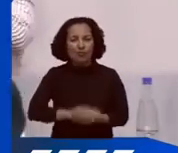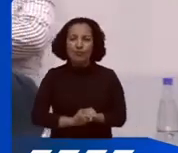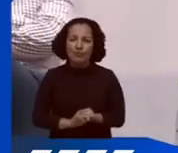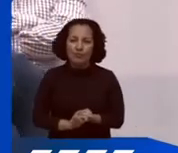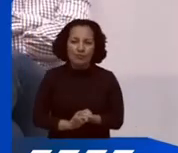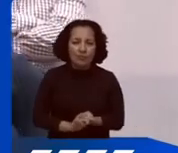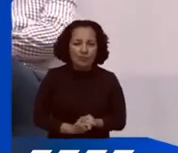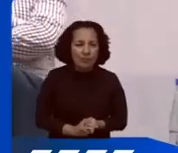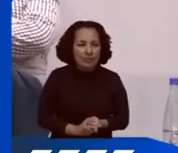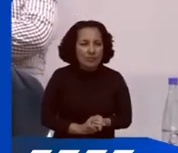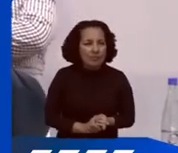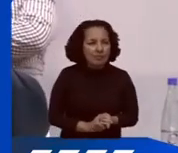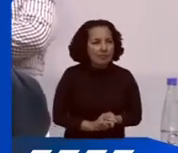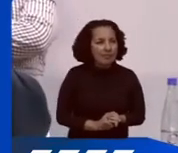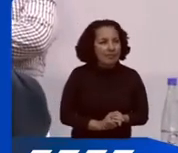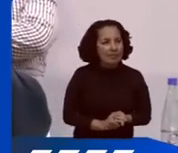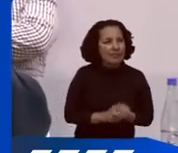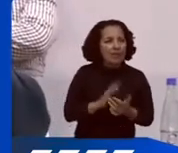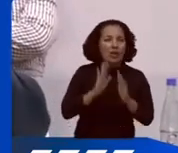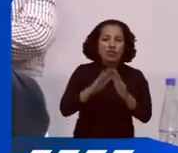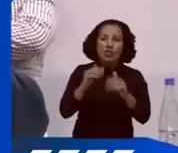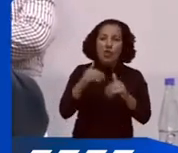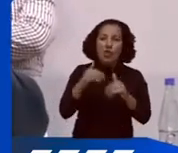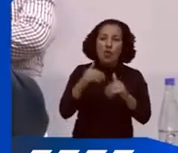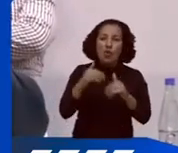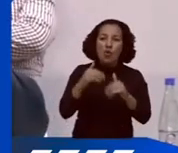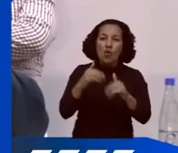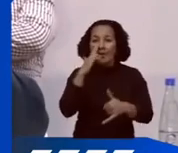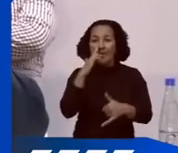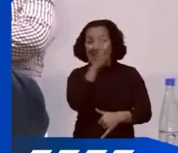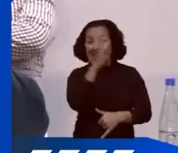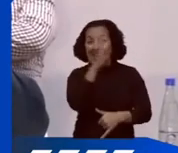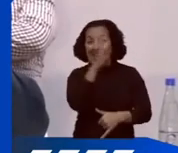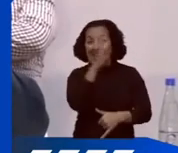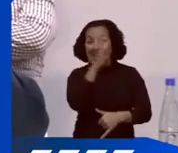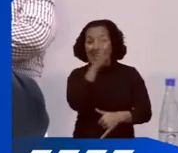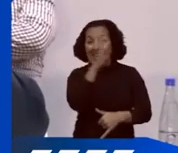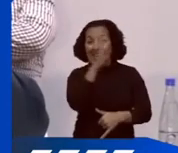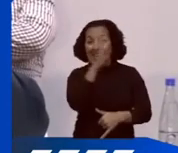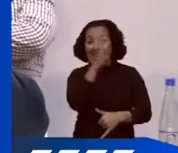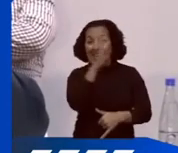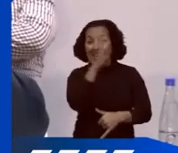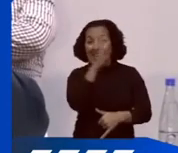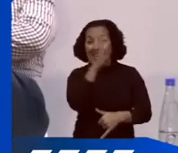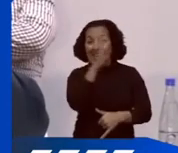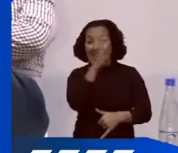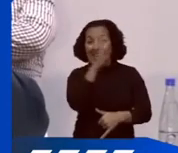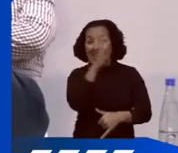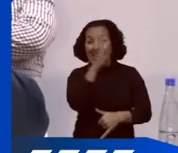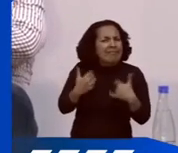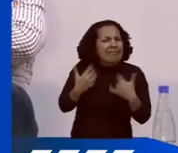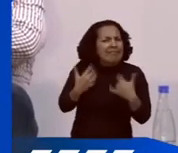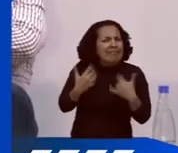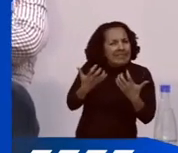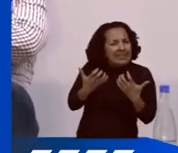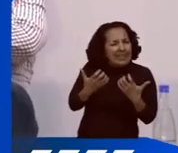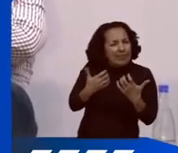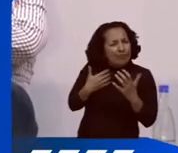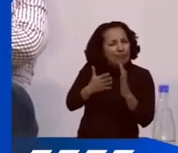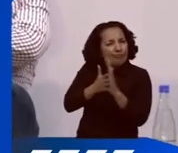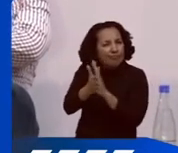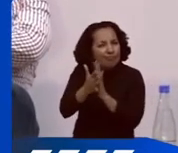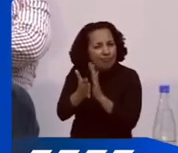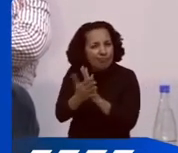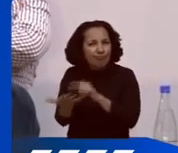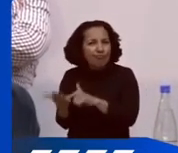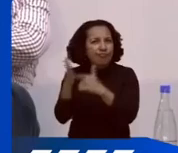lo que significa, y creo yo, unos Juegos Nacionales del Magisterio, los valores que hay aquí, lo que queremos proyectarle al